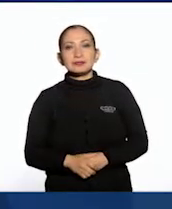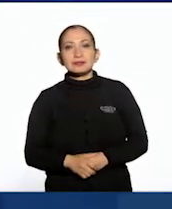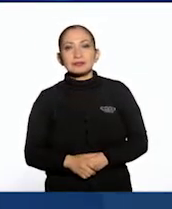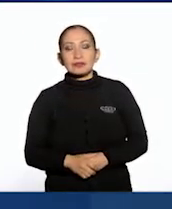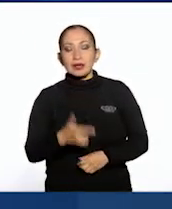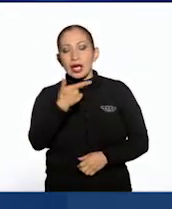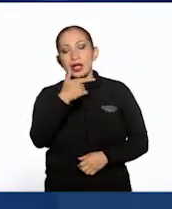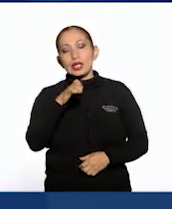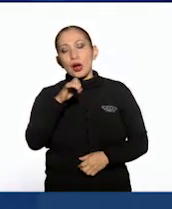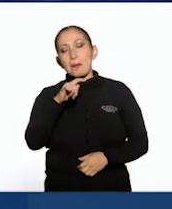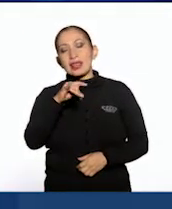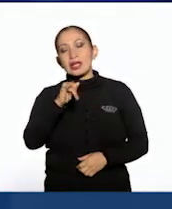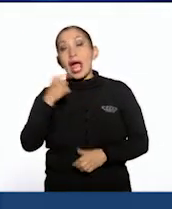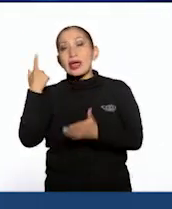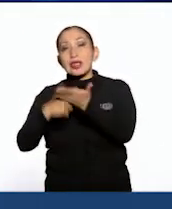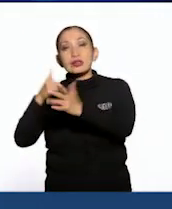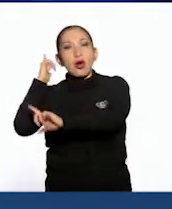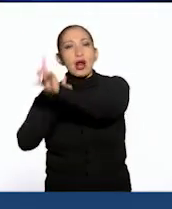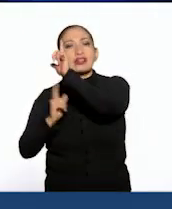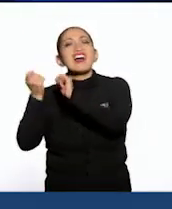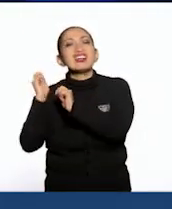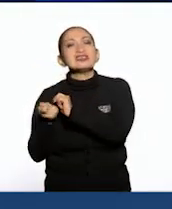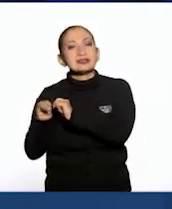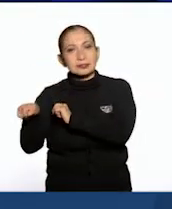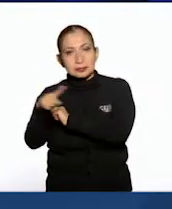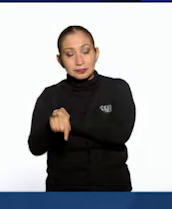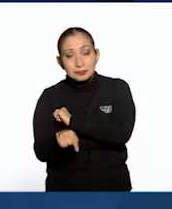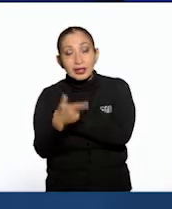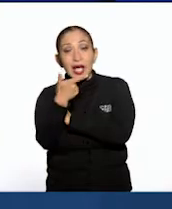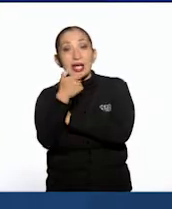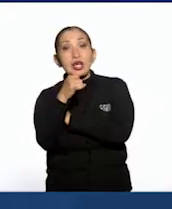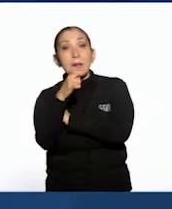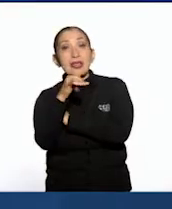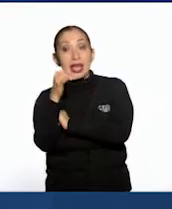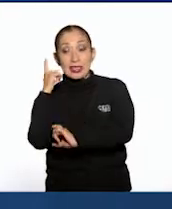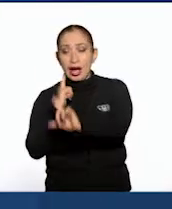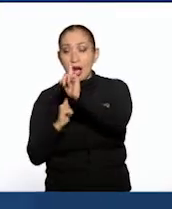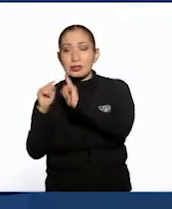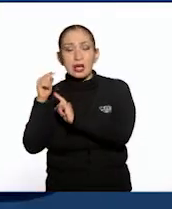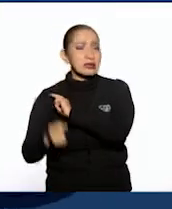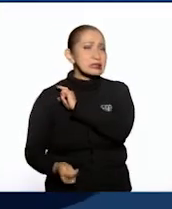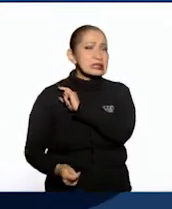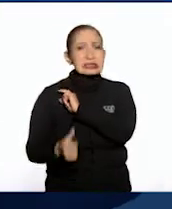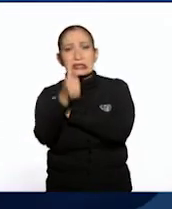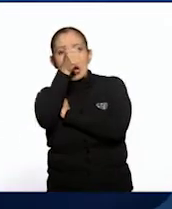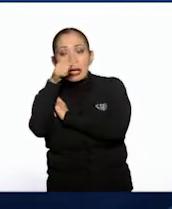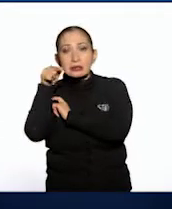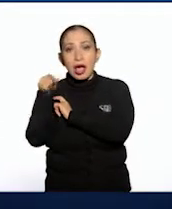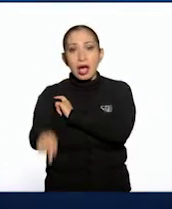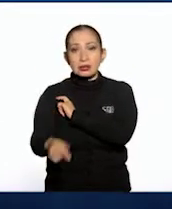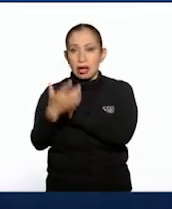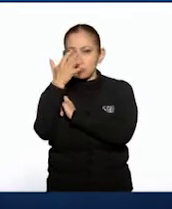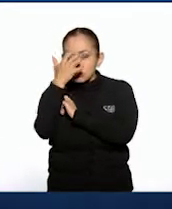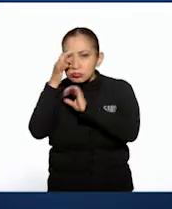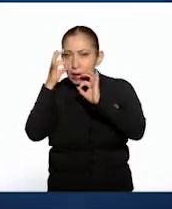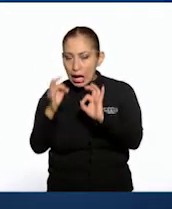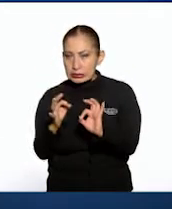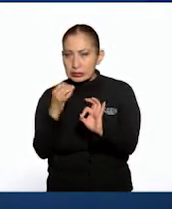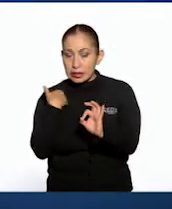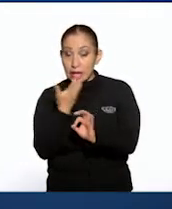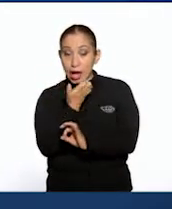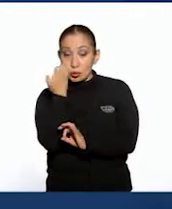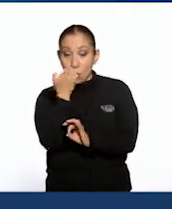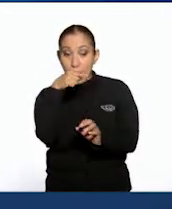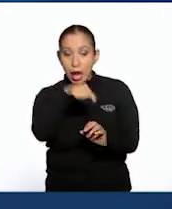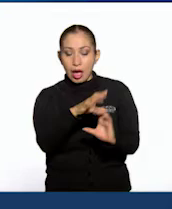La geometría en Grecia. La geometría griega fue la primera en ser formal. Tenían